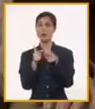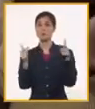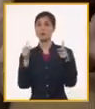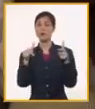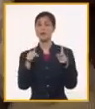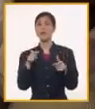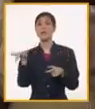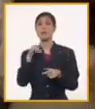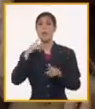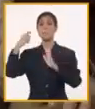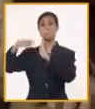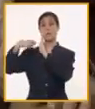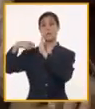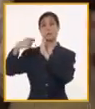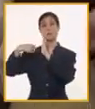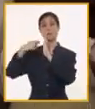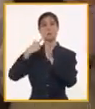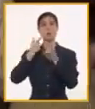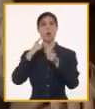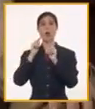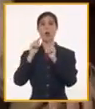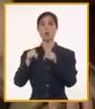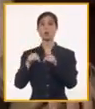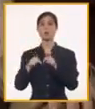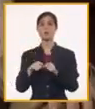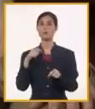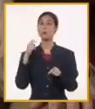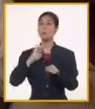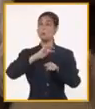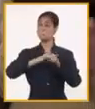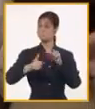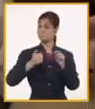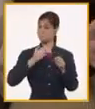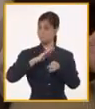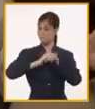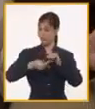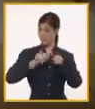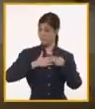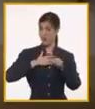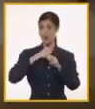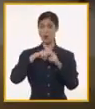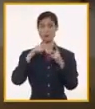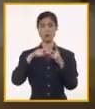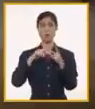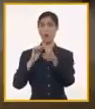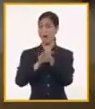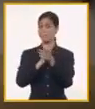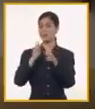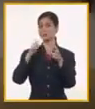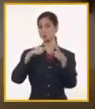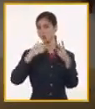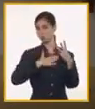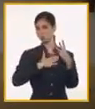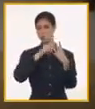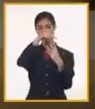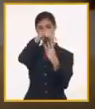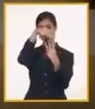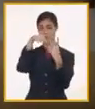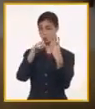película. Entonces, bueno, mi hermano y yo y otro compañero, amigo de nosotros, que tenía una posición económica buena, tenía una